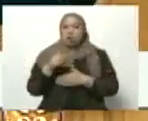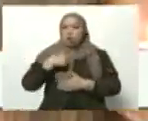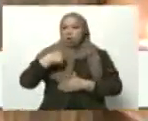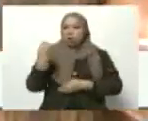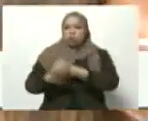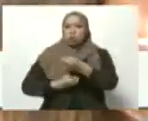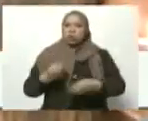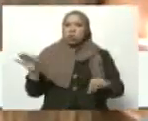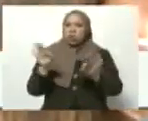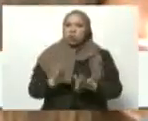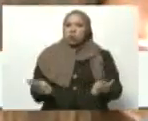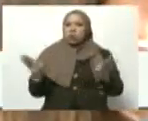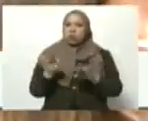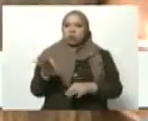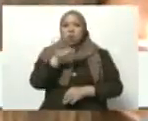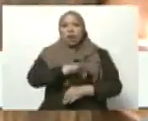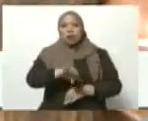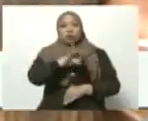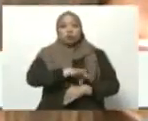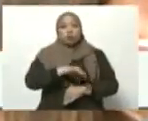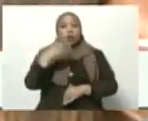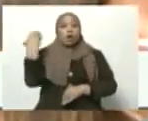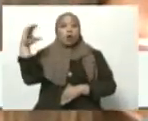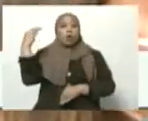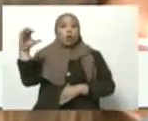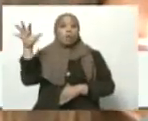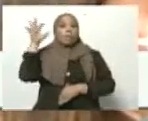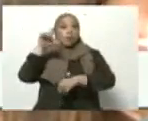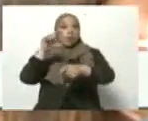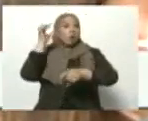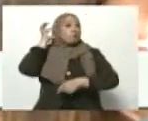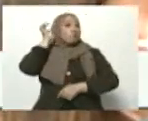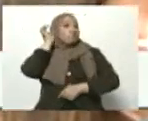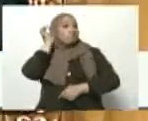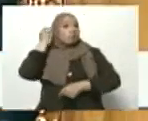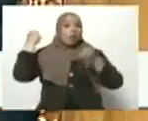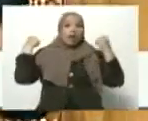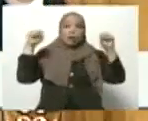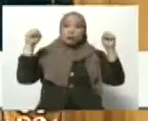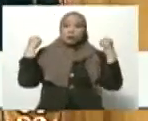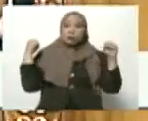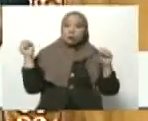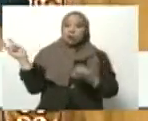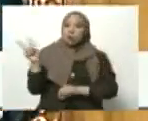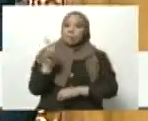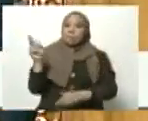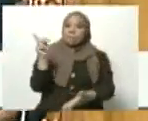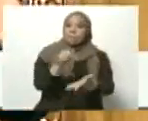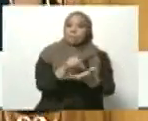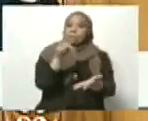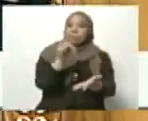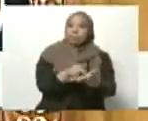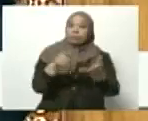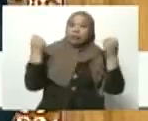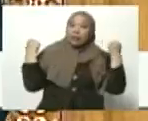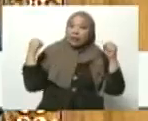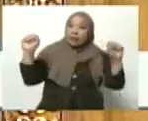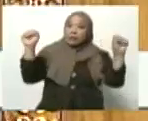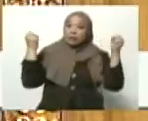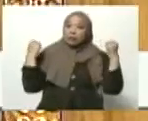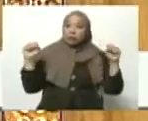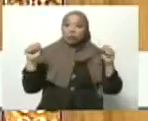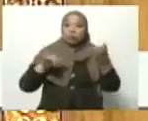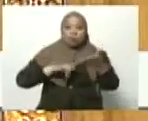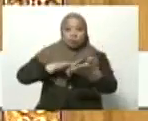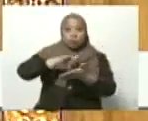Incluso hay una señora que está presa en Colombia que participó en los campos de entrenamiento, una venezolana, participó en campos de entrenamiento, viajó